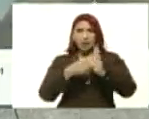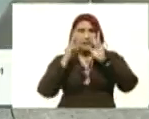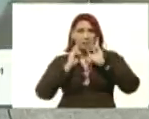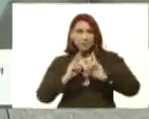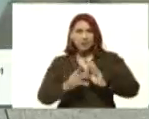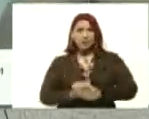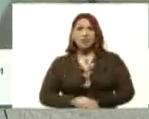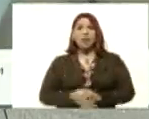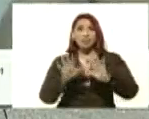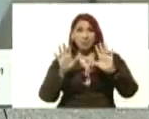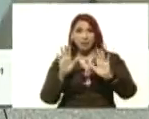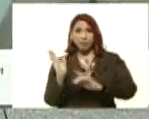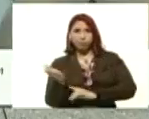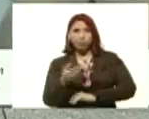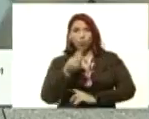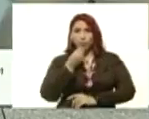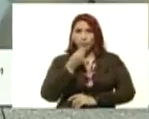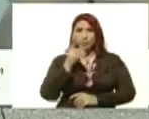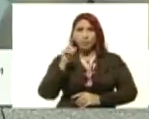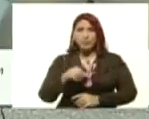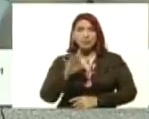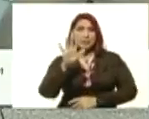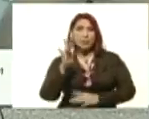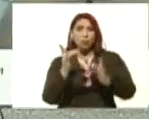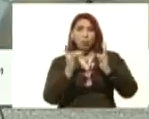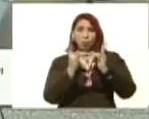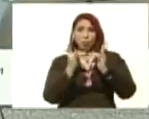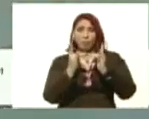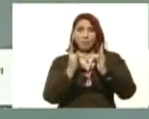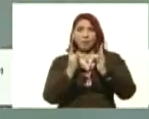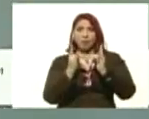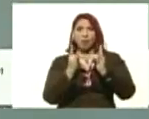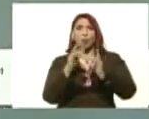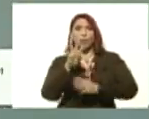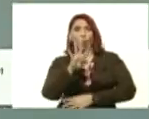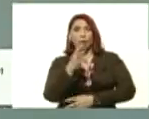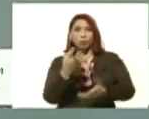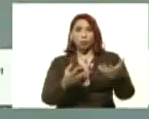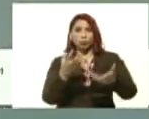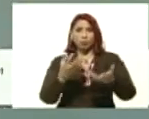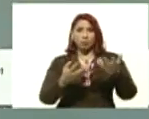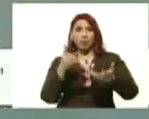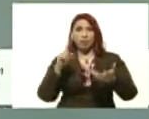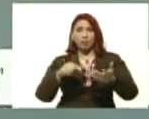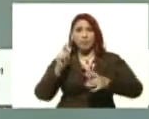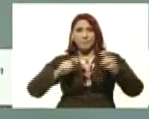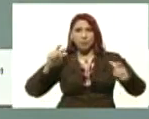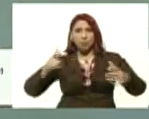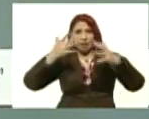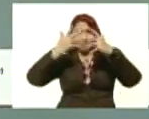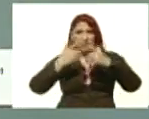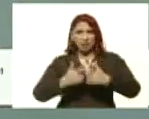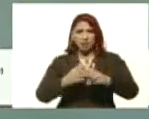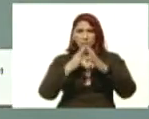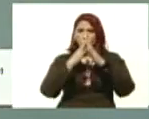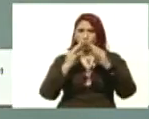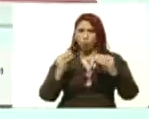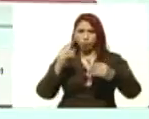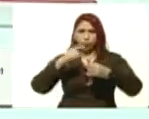como camareras o camareros, 5 camilleros, 4 cocineras y el personal administrativo. Todo esto,